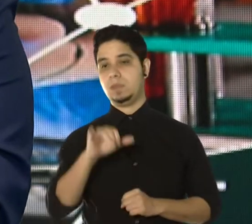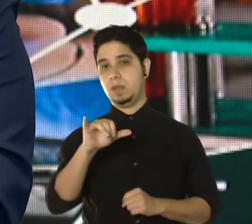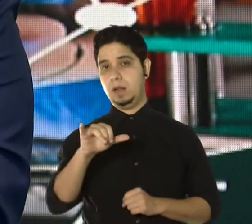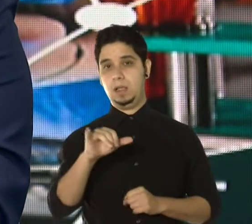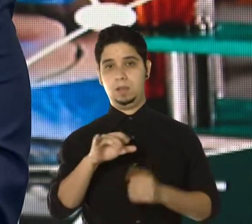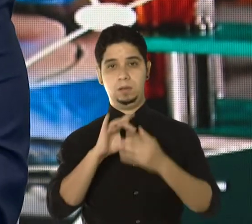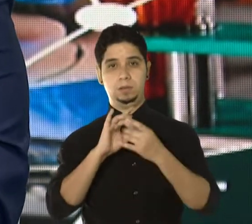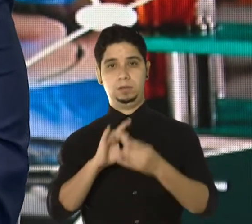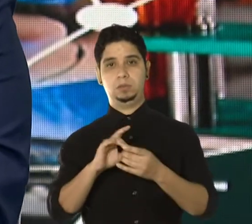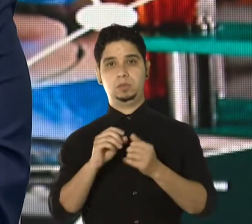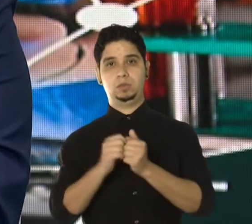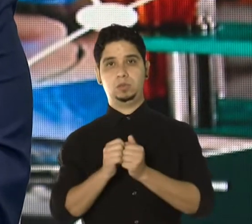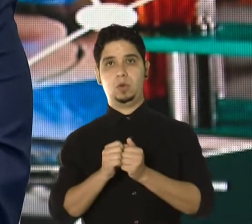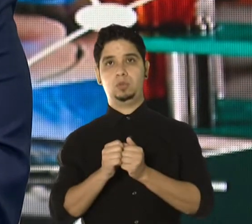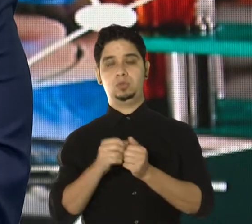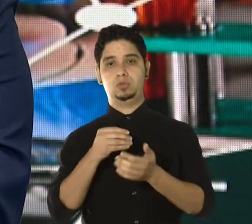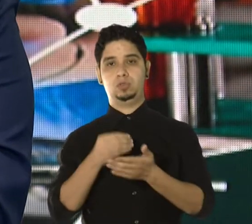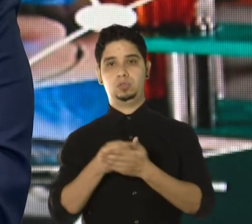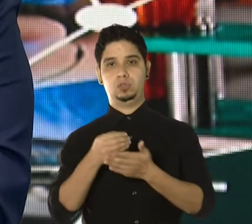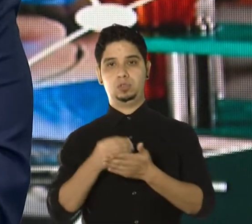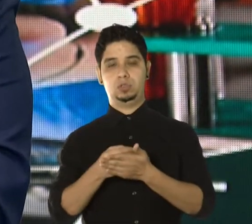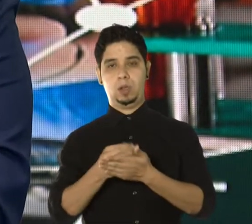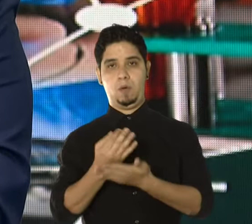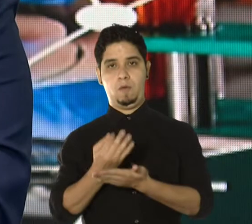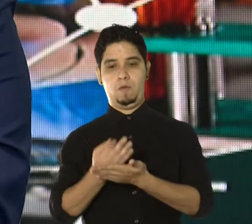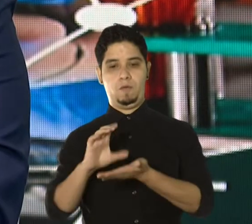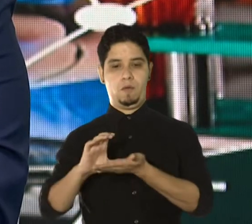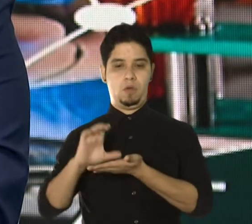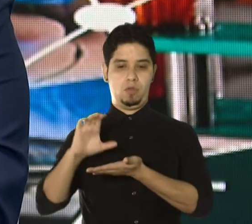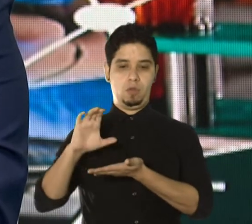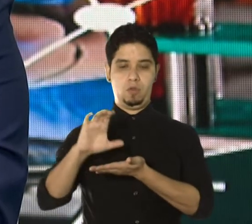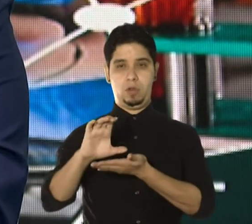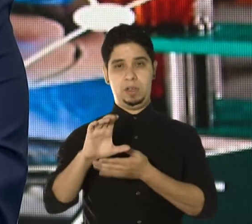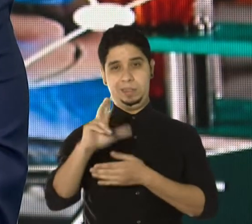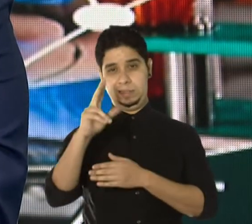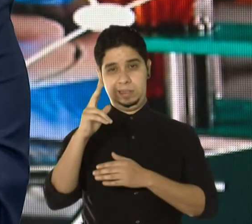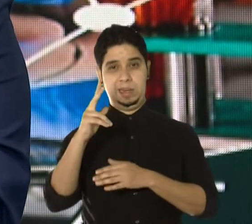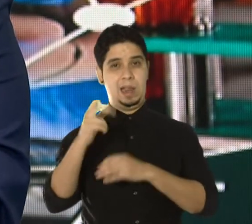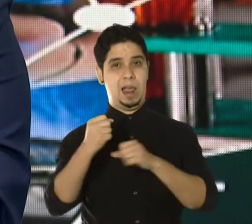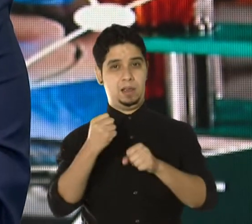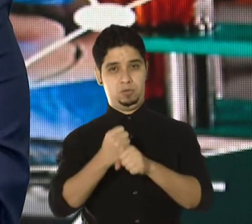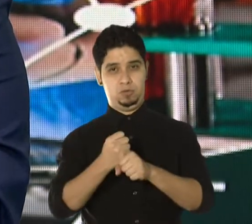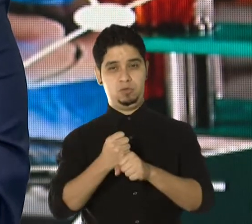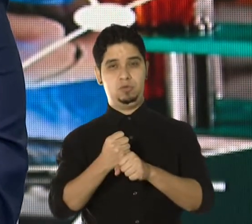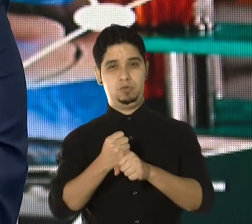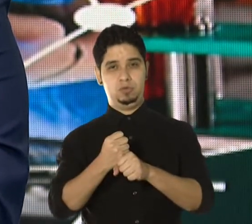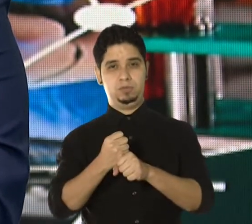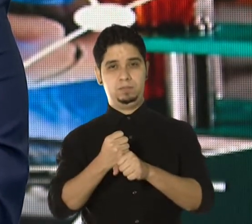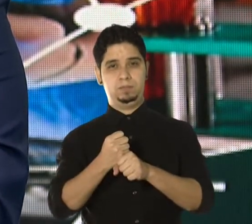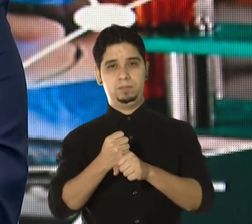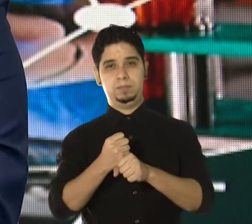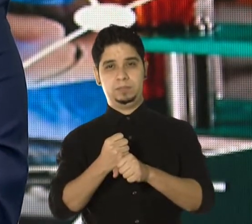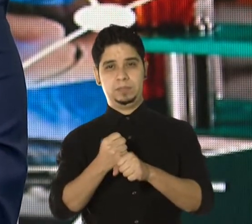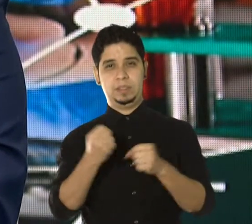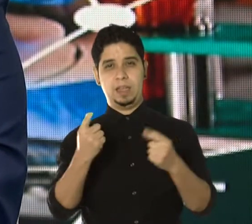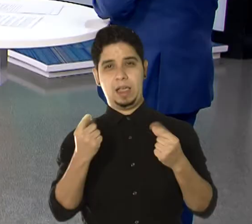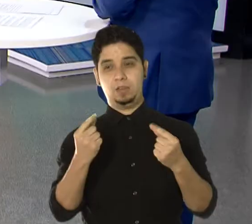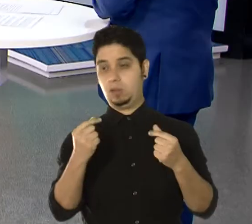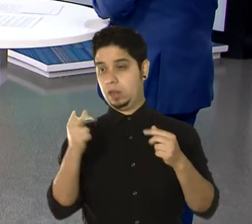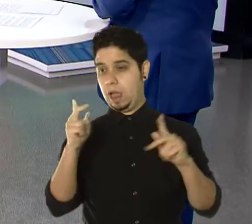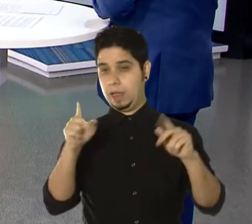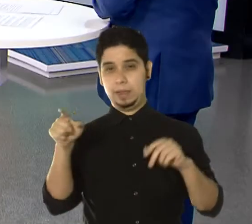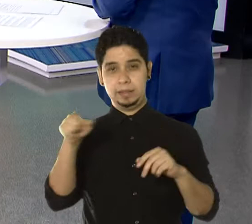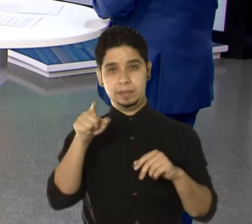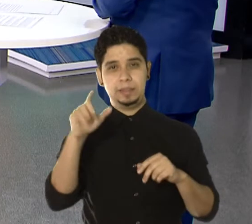inyección billonaria de fondos que ha habido en Puerto Rico en los últimos 3 años, ha creado que la gente salga